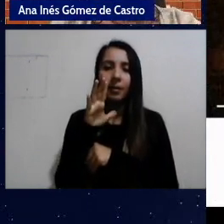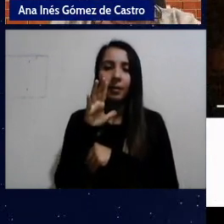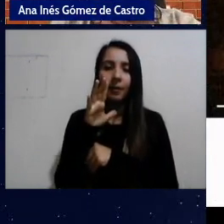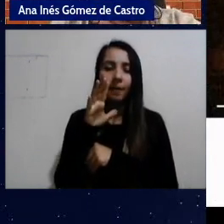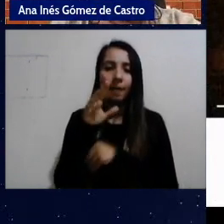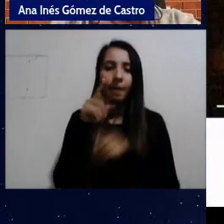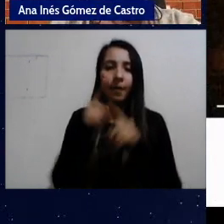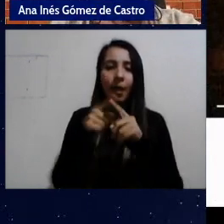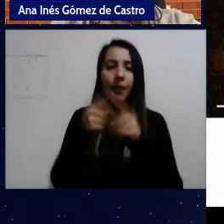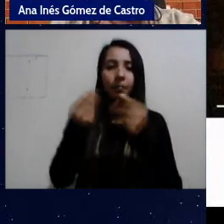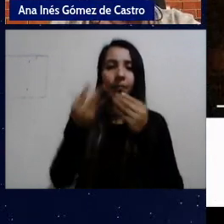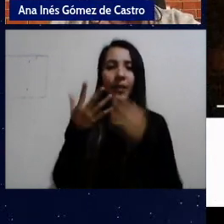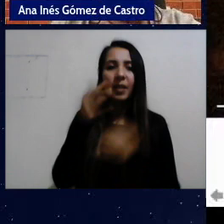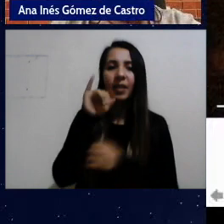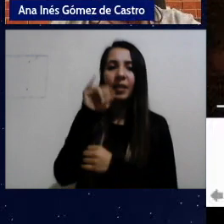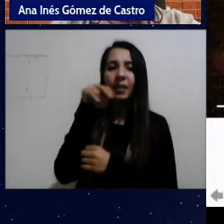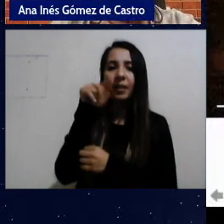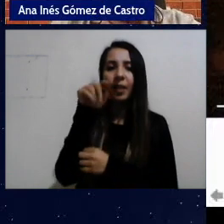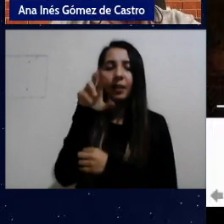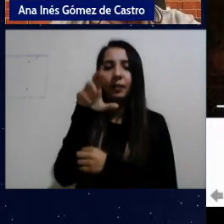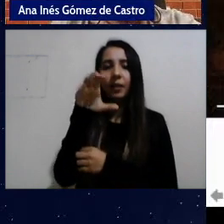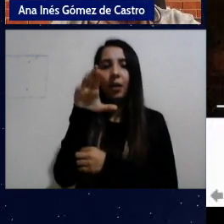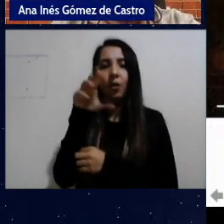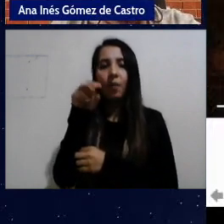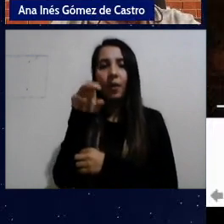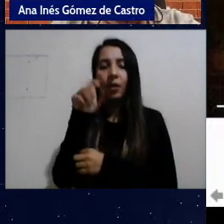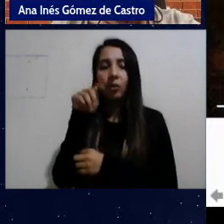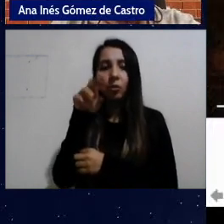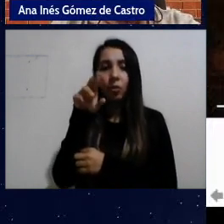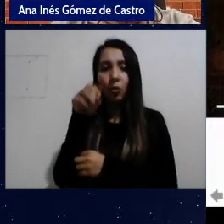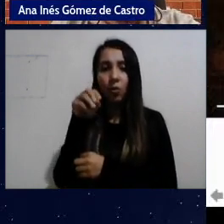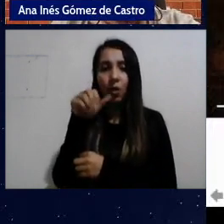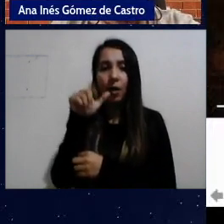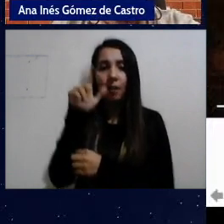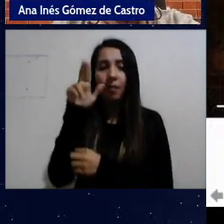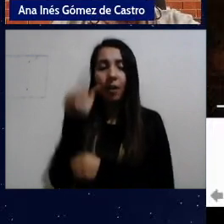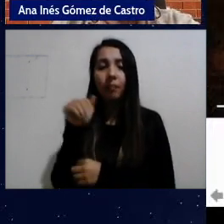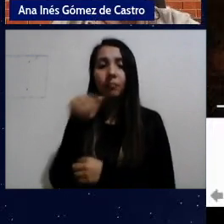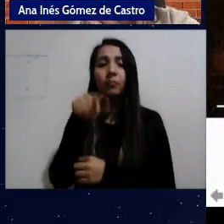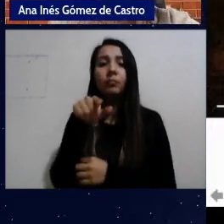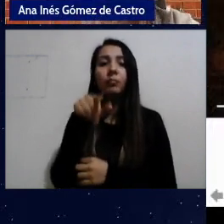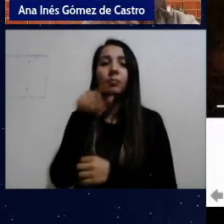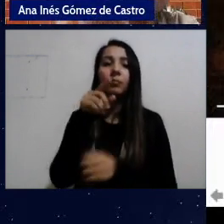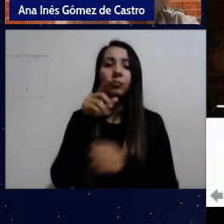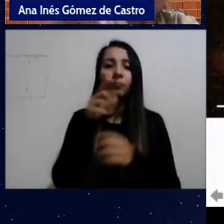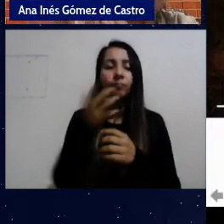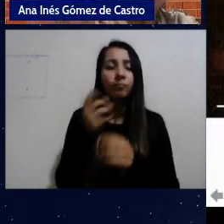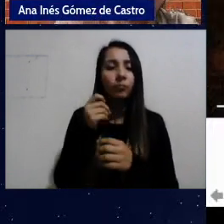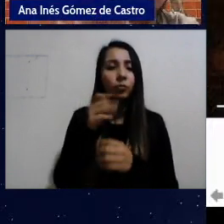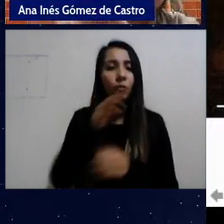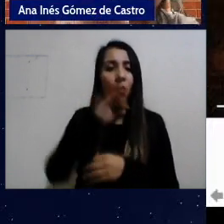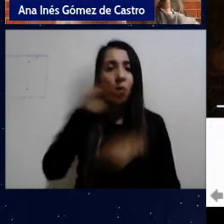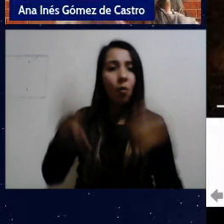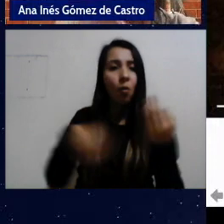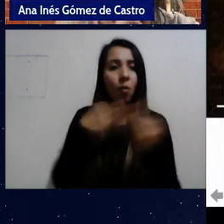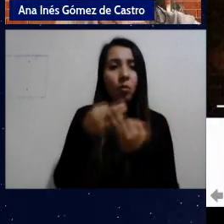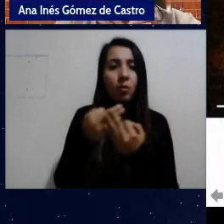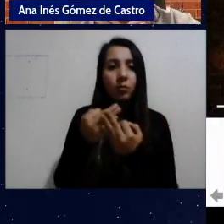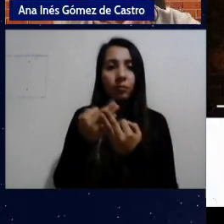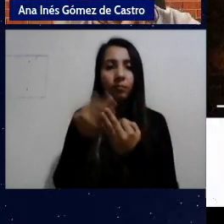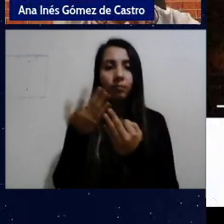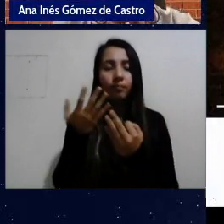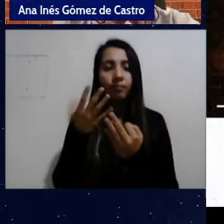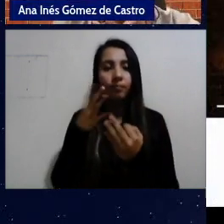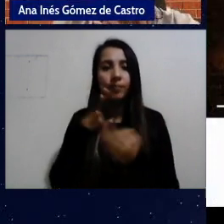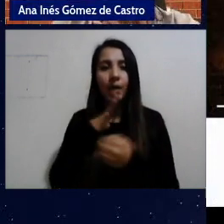ALMA y naturalmente se ha interpretado que todas estas zonas que aparecen aquí en más oscuros son zonas en